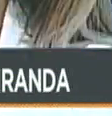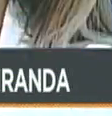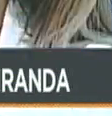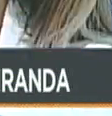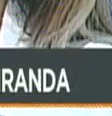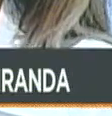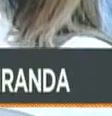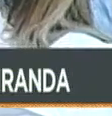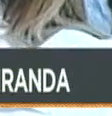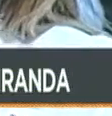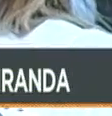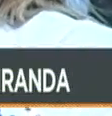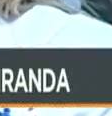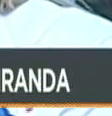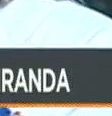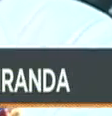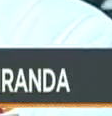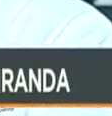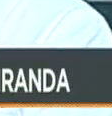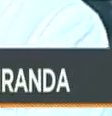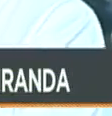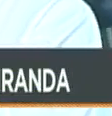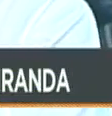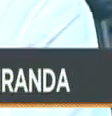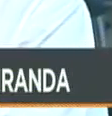vayamos con la crítica